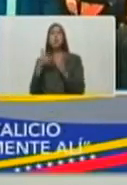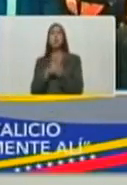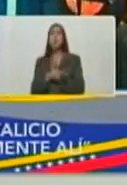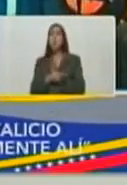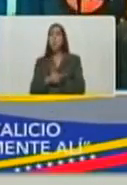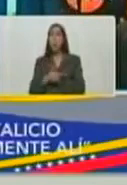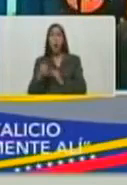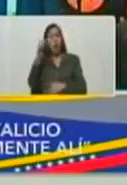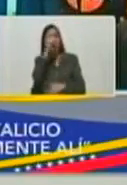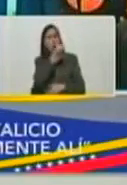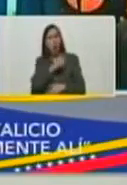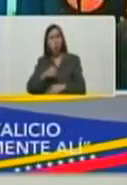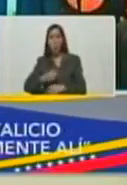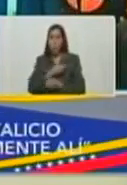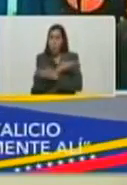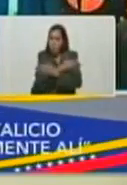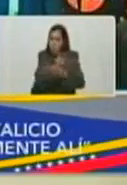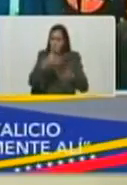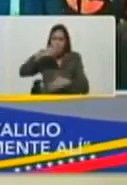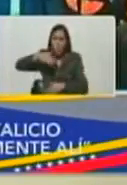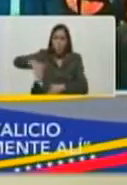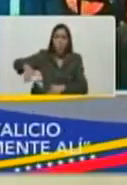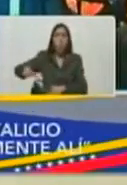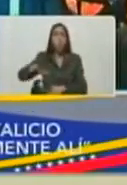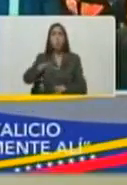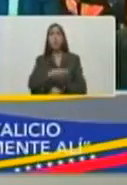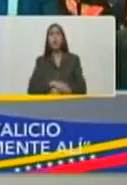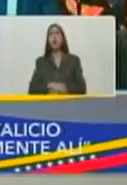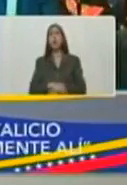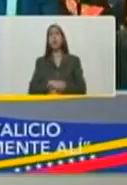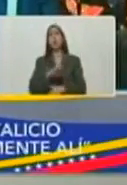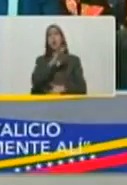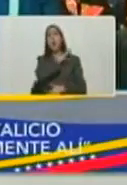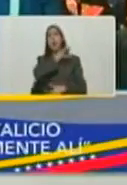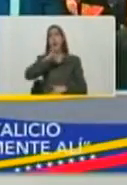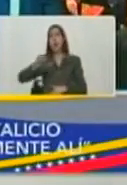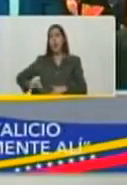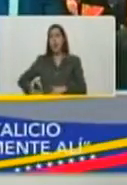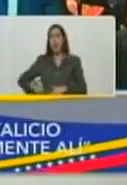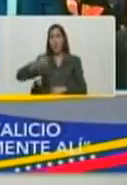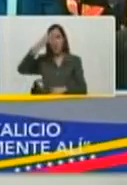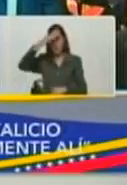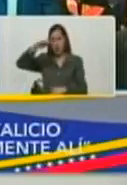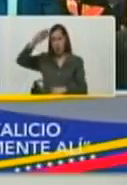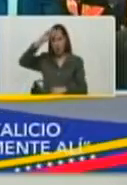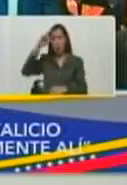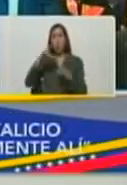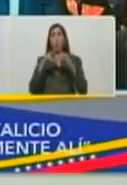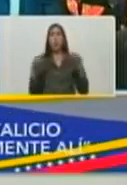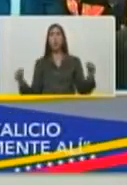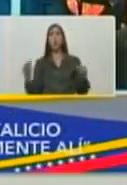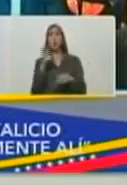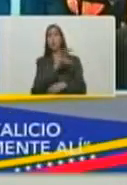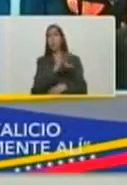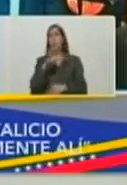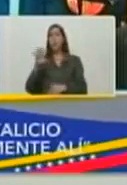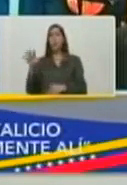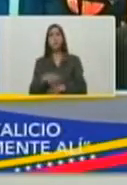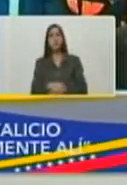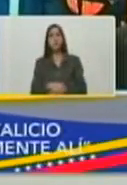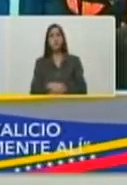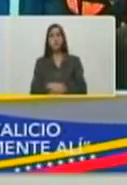cantos solidarios con el pueblo de El Salvador, de Nicaragua, de Cuba, canto solidario, cuando lanzó en el